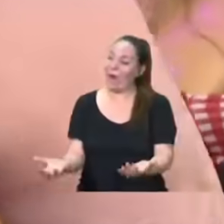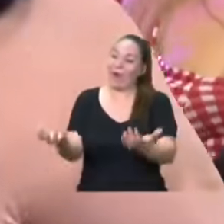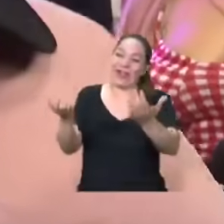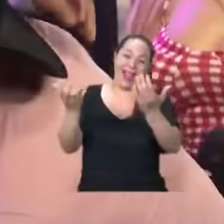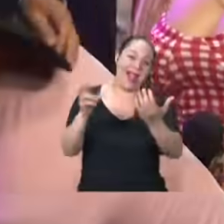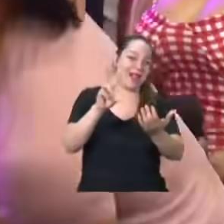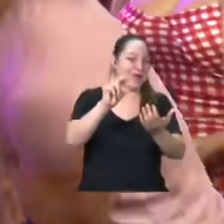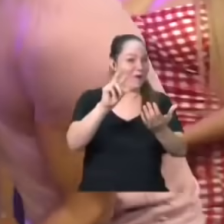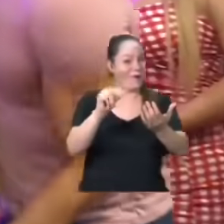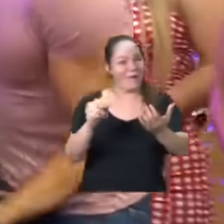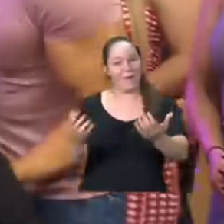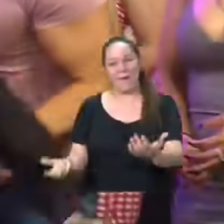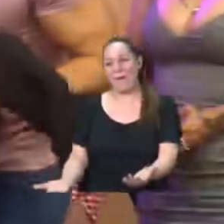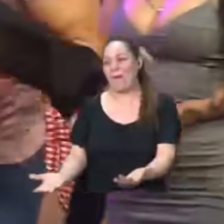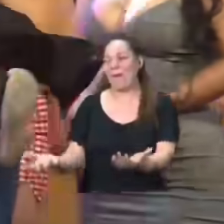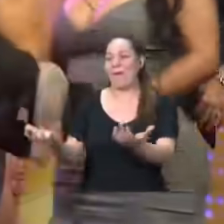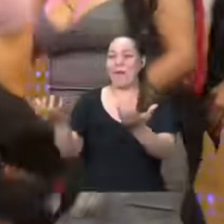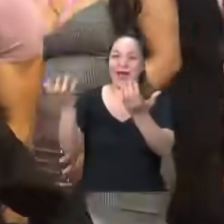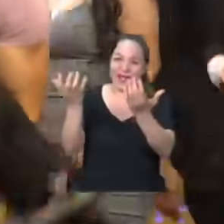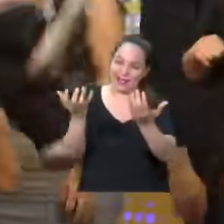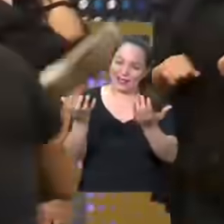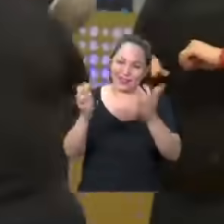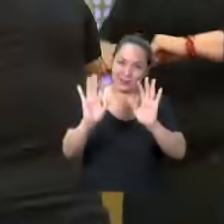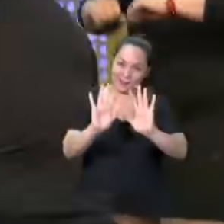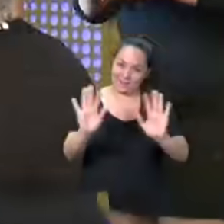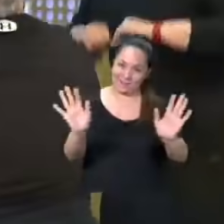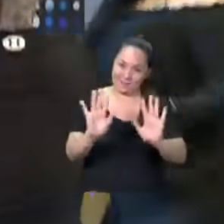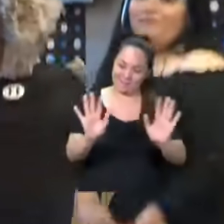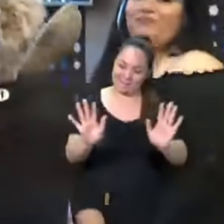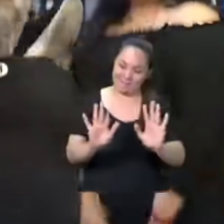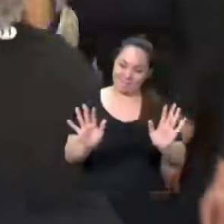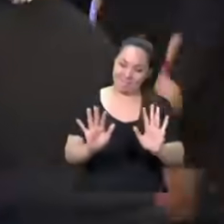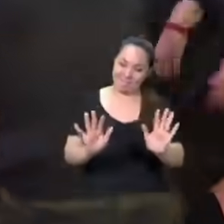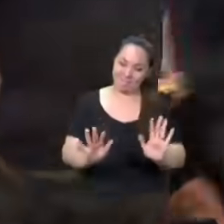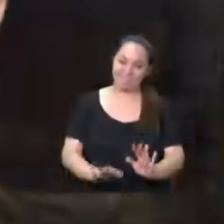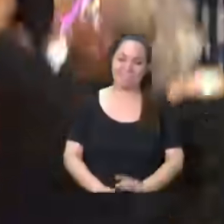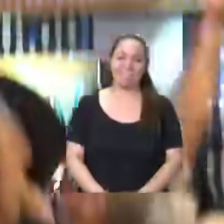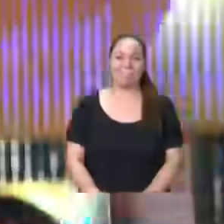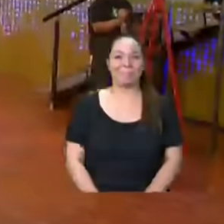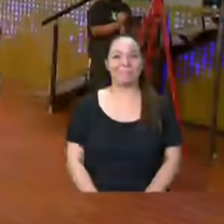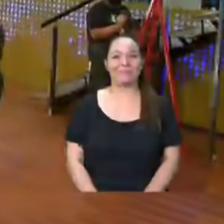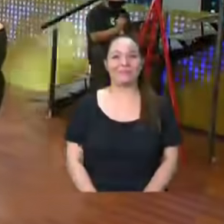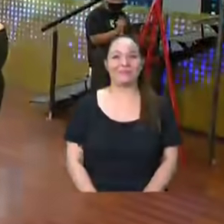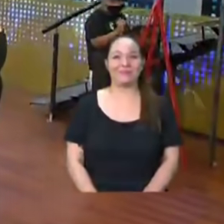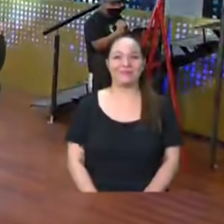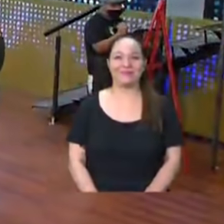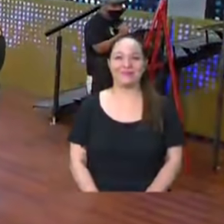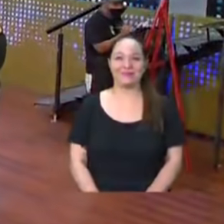cargar. ¡Es el héroe para muchos!